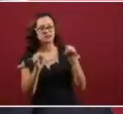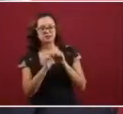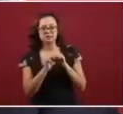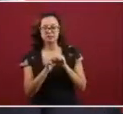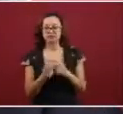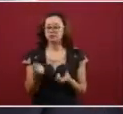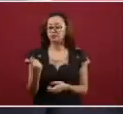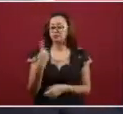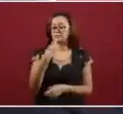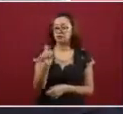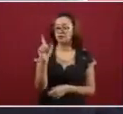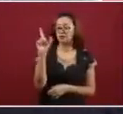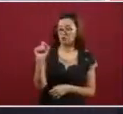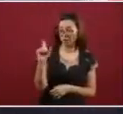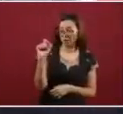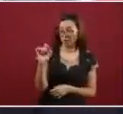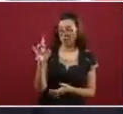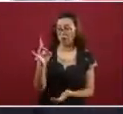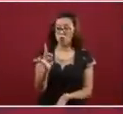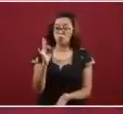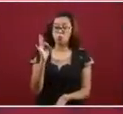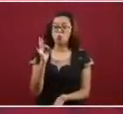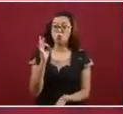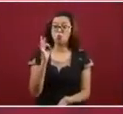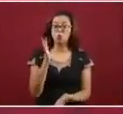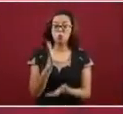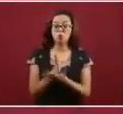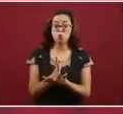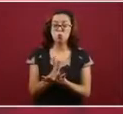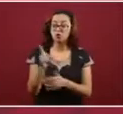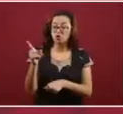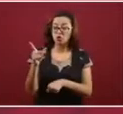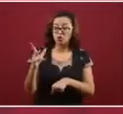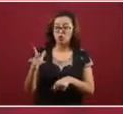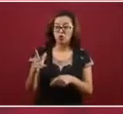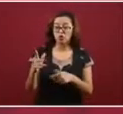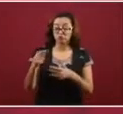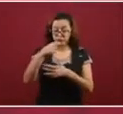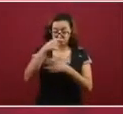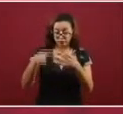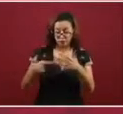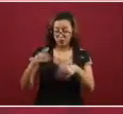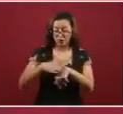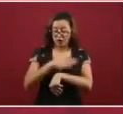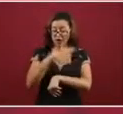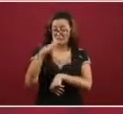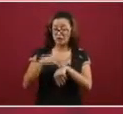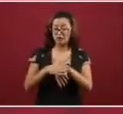de 120 vamos a admitir a los que contesten bien,